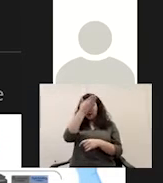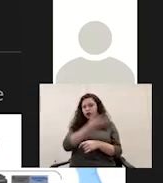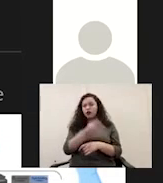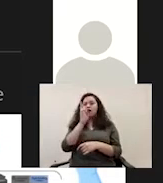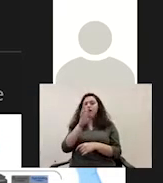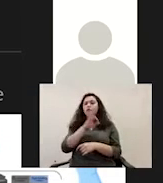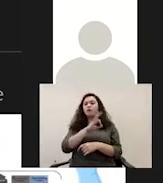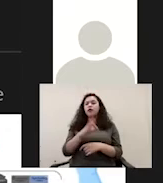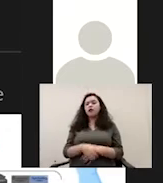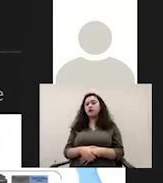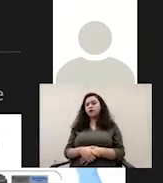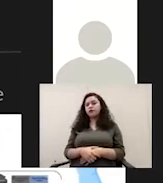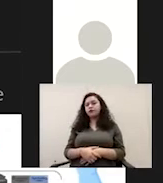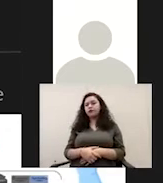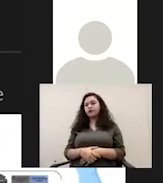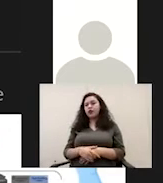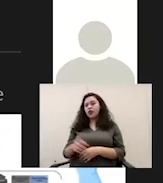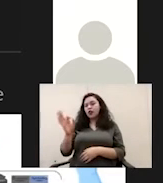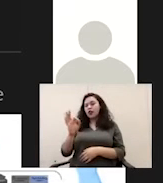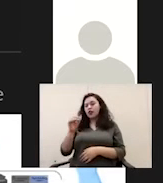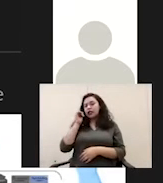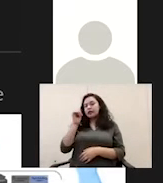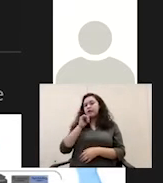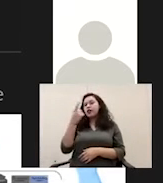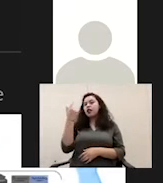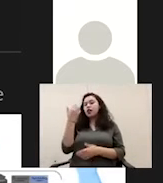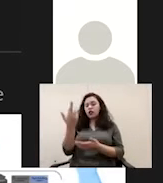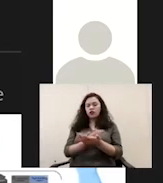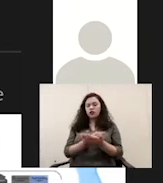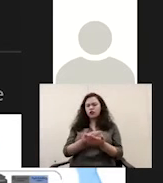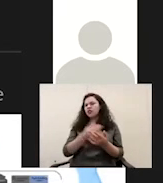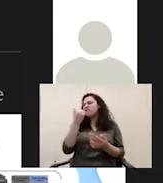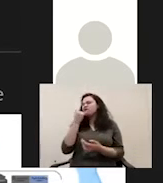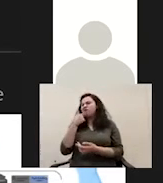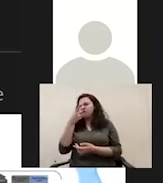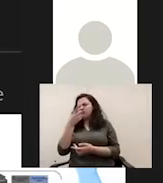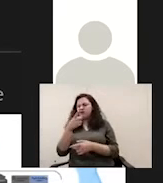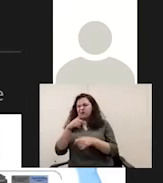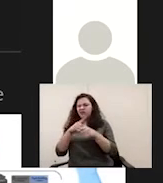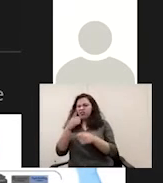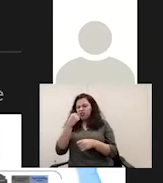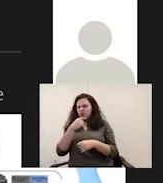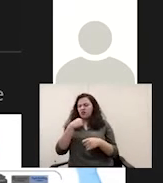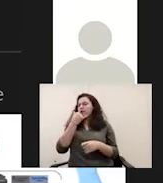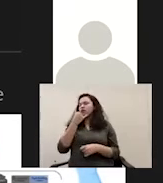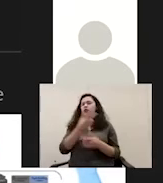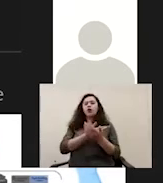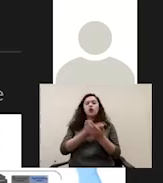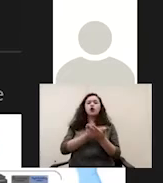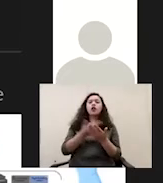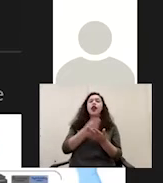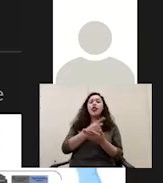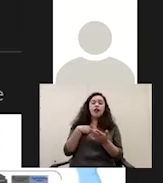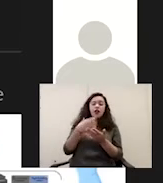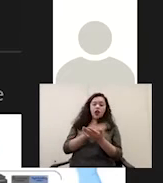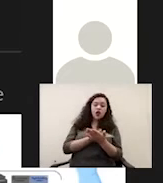imagen. Siempre debe pintar, perdón, rosa, dije rojo. Debe pintar rosita. Va a una escala de rosita muy tenue